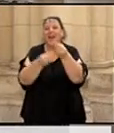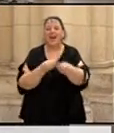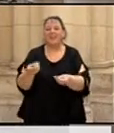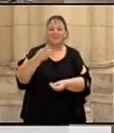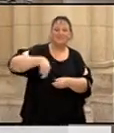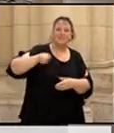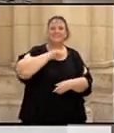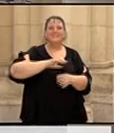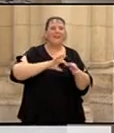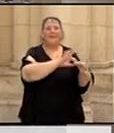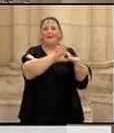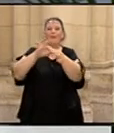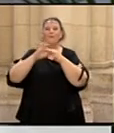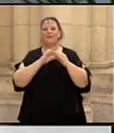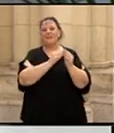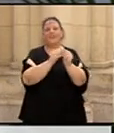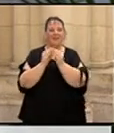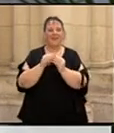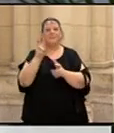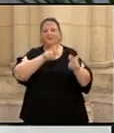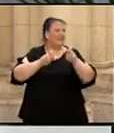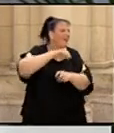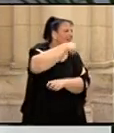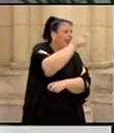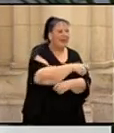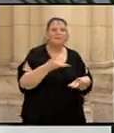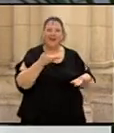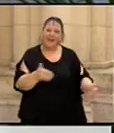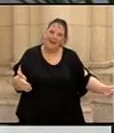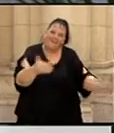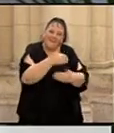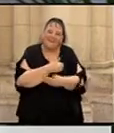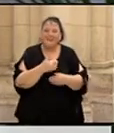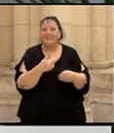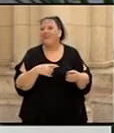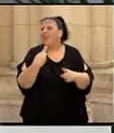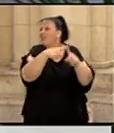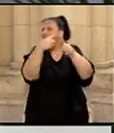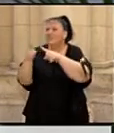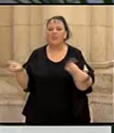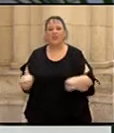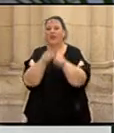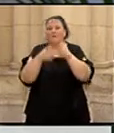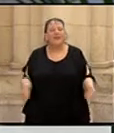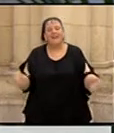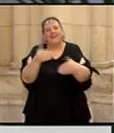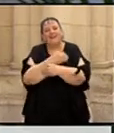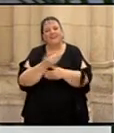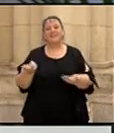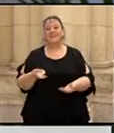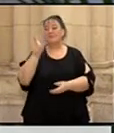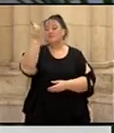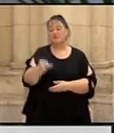comunidad, siempre buscando al otro, siempre acogiendo diferencias, siempre impidiendo que